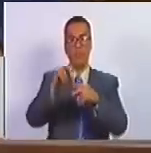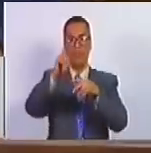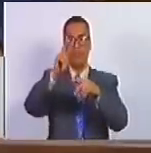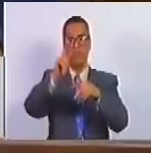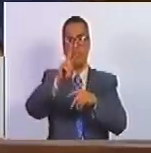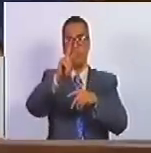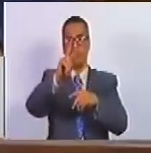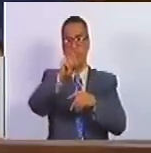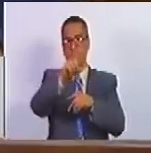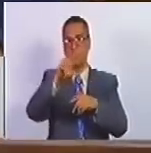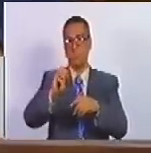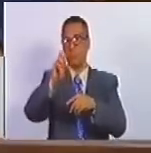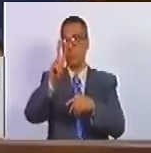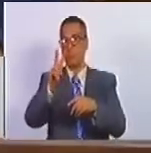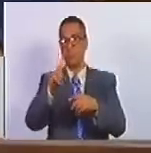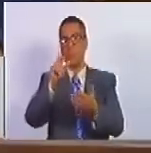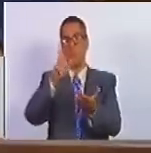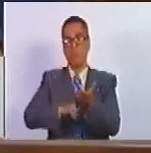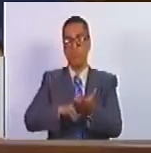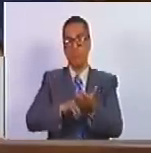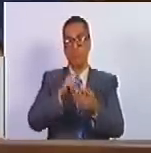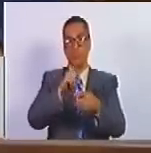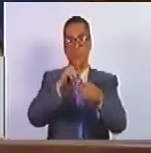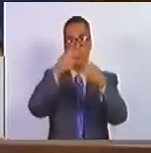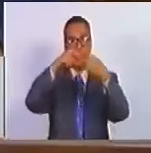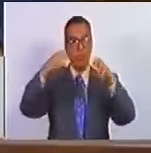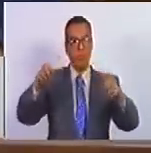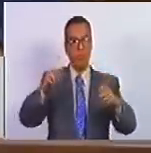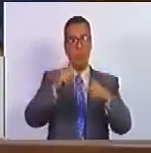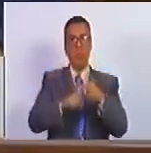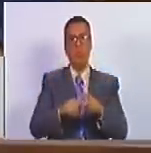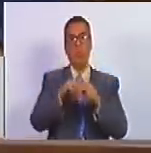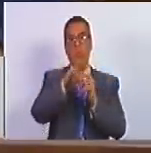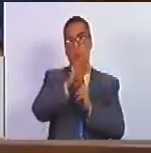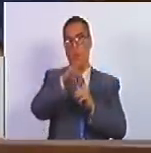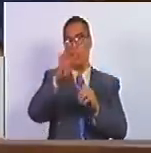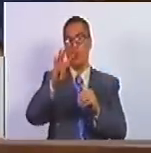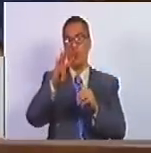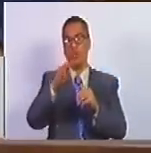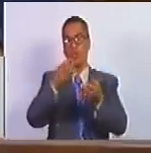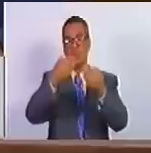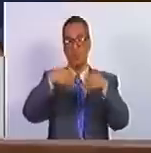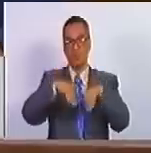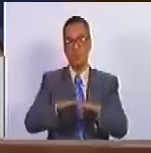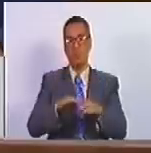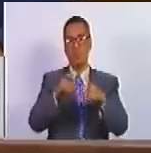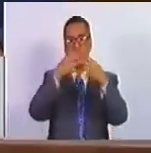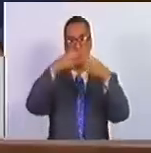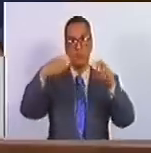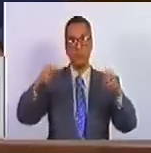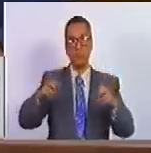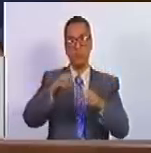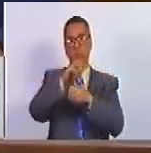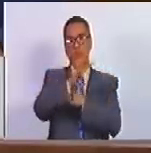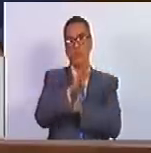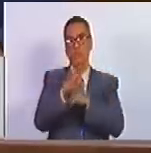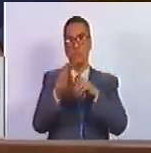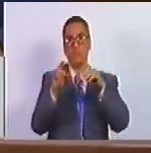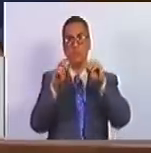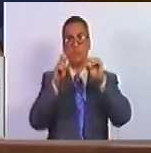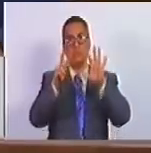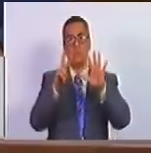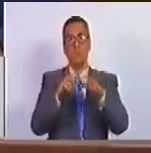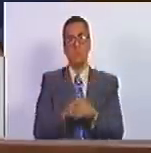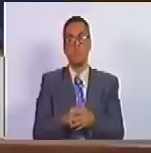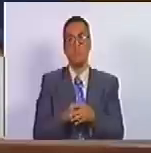102º. Se propone aprobar sin modificación el epígrafe del artículo 44, que pasa a ser el epígrafe del artículo